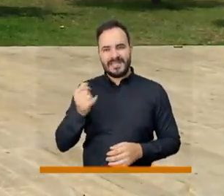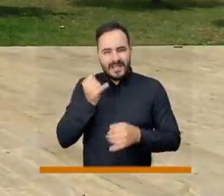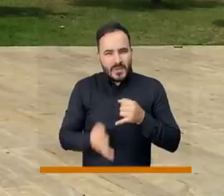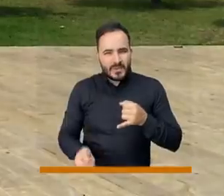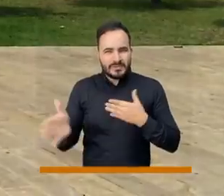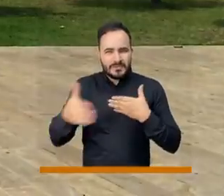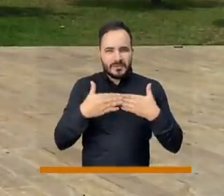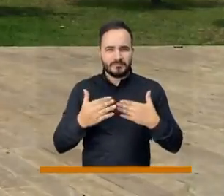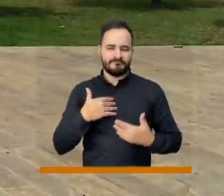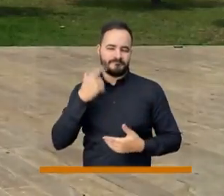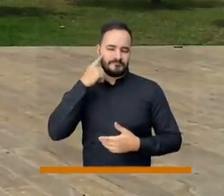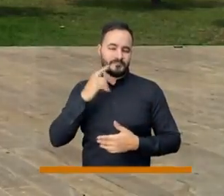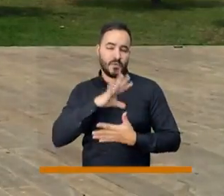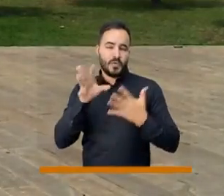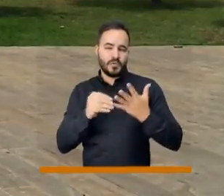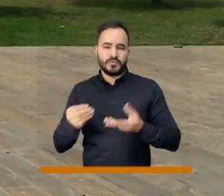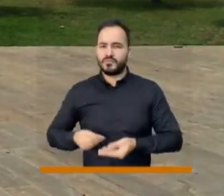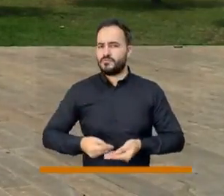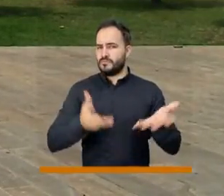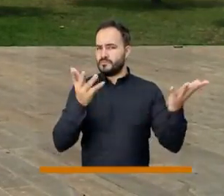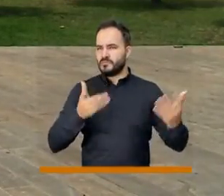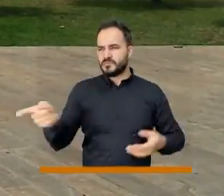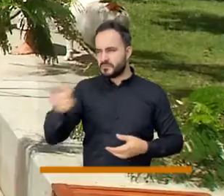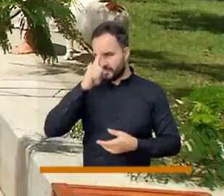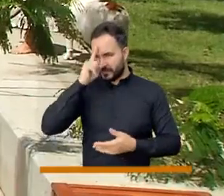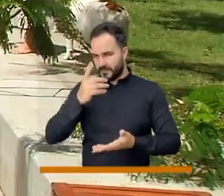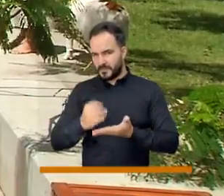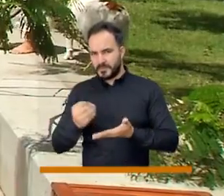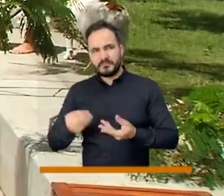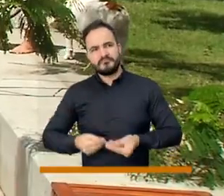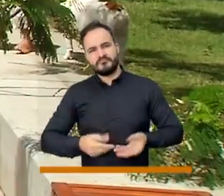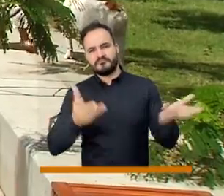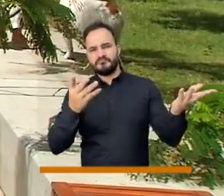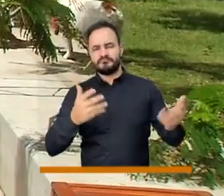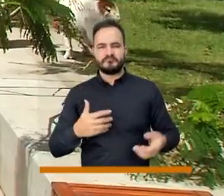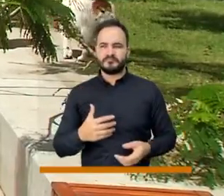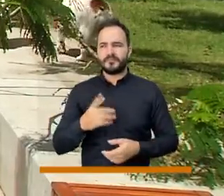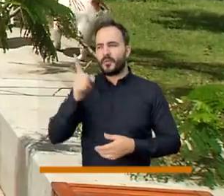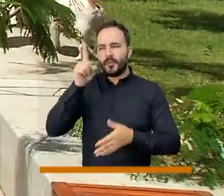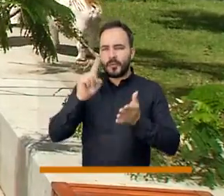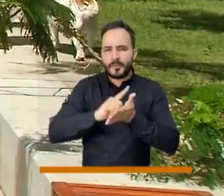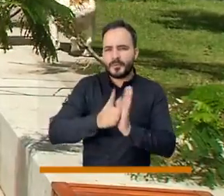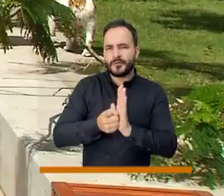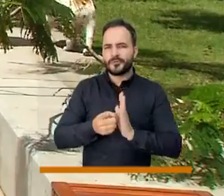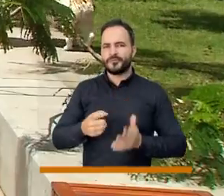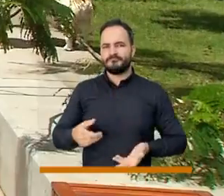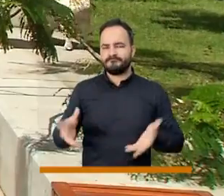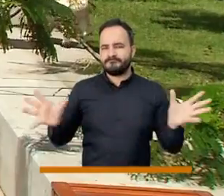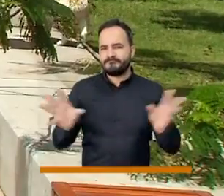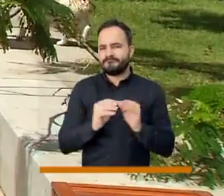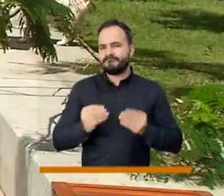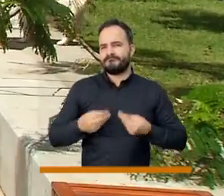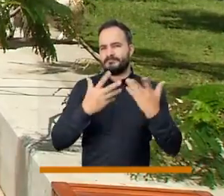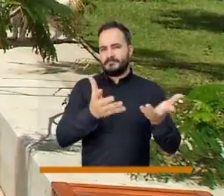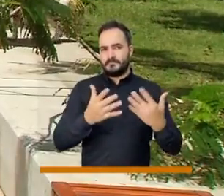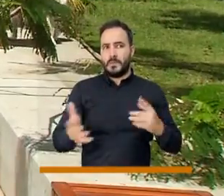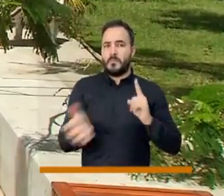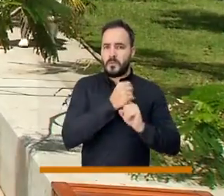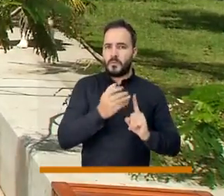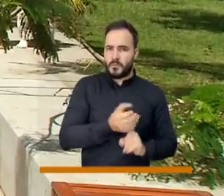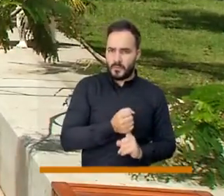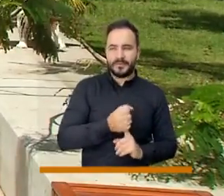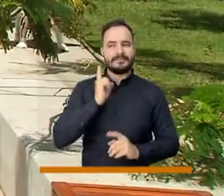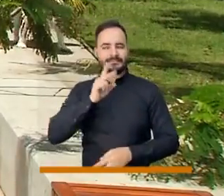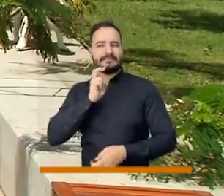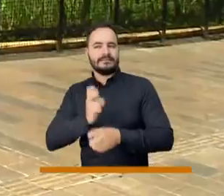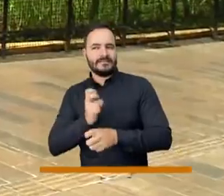cierre, qué rico aprovechar en este diálogo entregándole una conclusión a nuestros televidentes, donde se puedan llevar en un minuto esos logros,